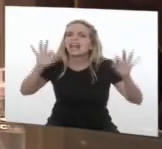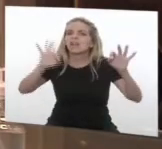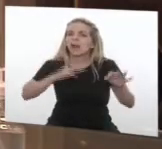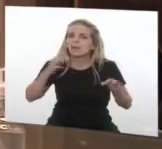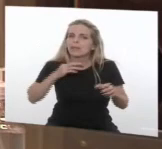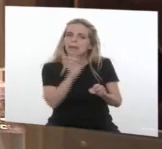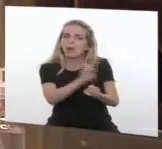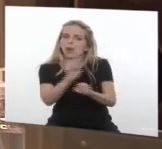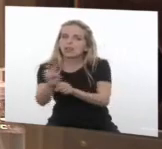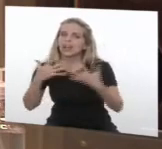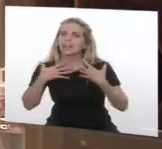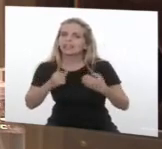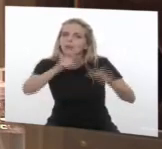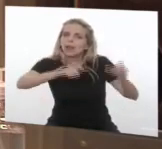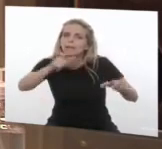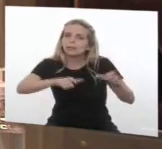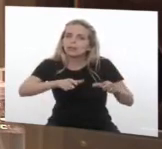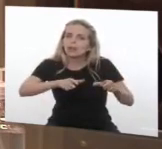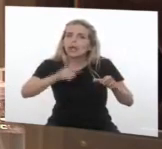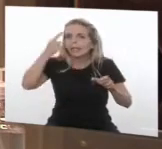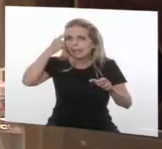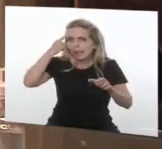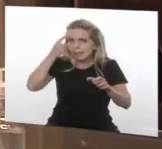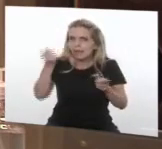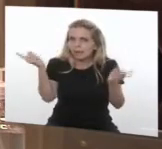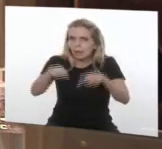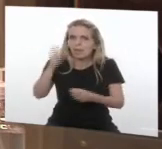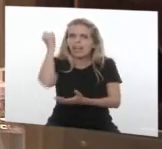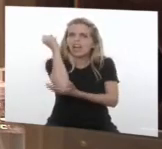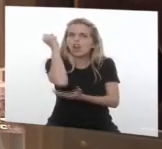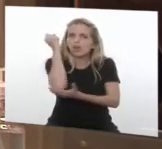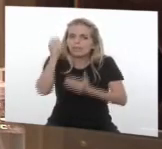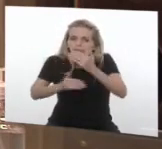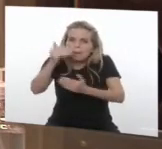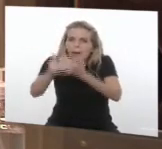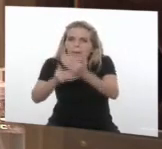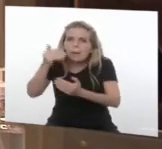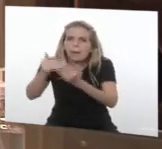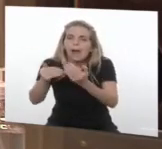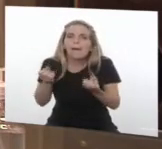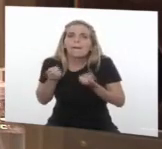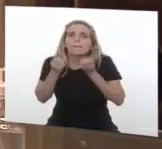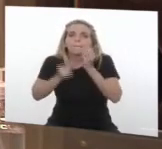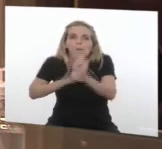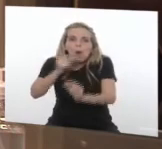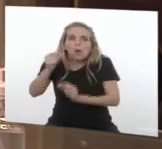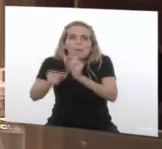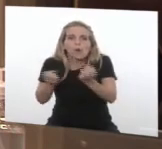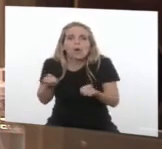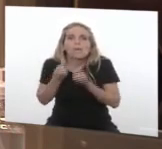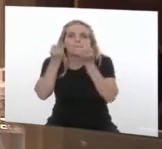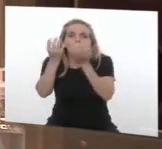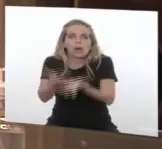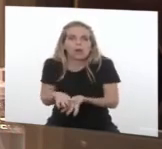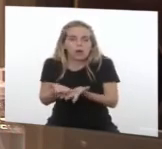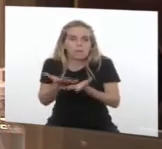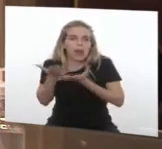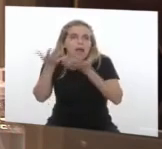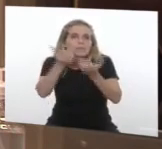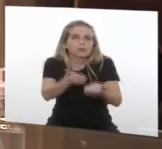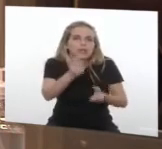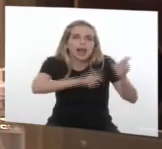ya pasó el virus, no uso más el barbijo. Yo veo muchísima gente en mi edificio que no usa más el